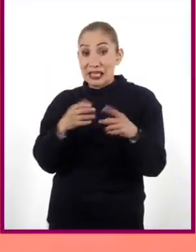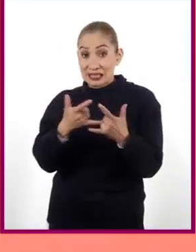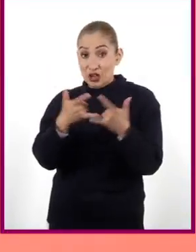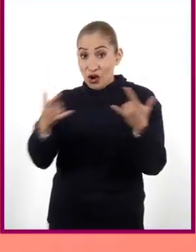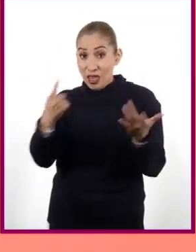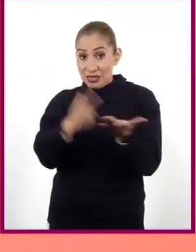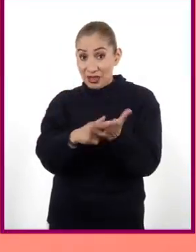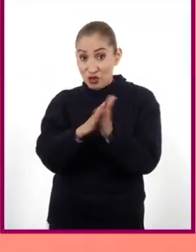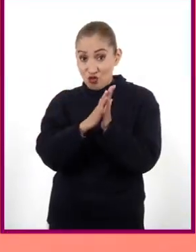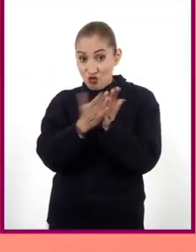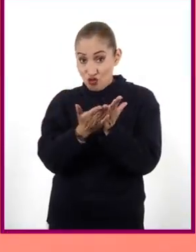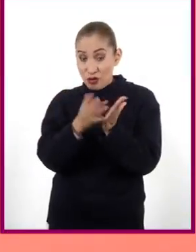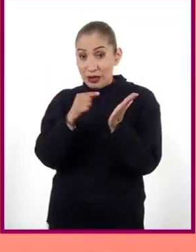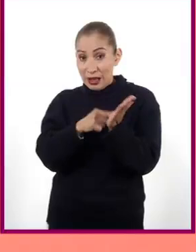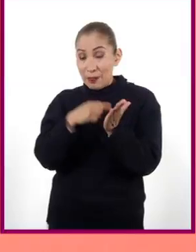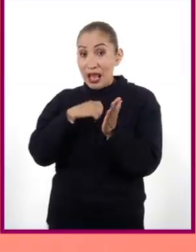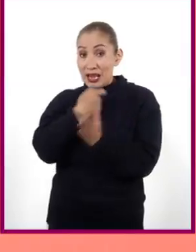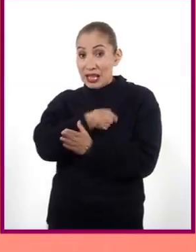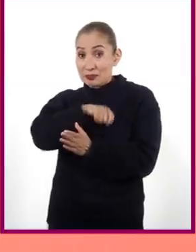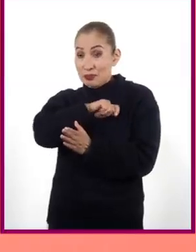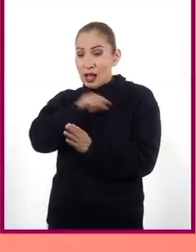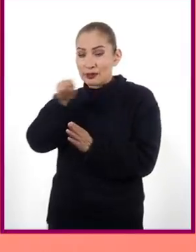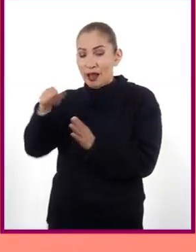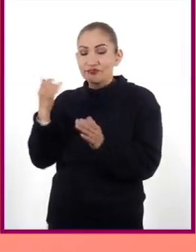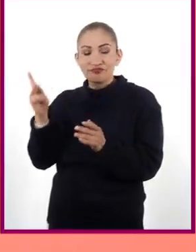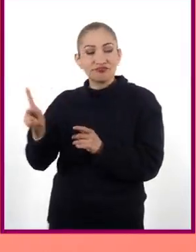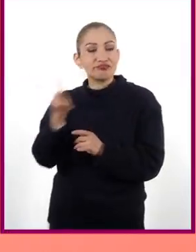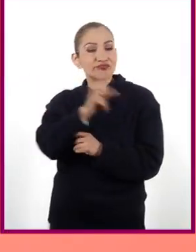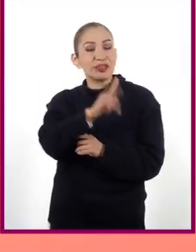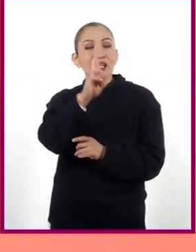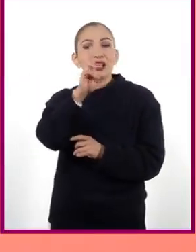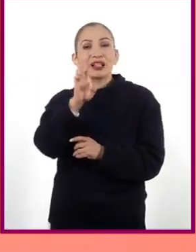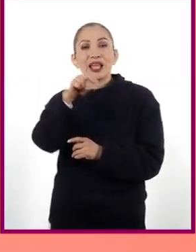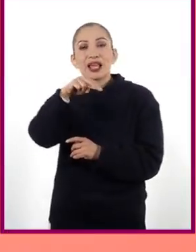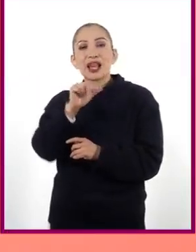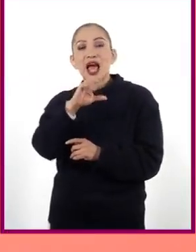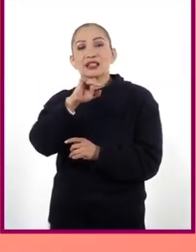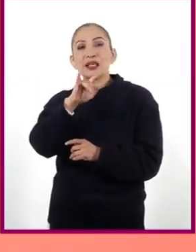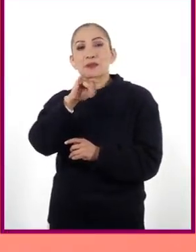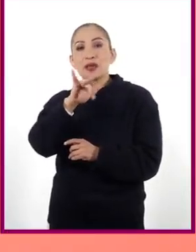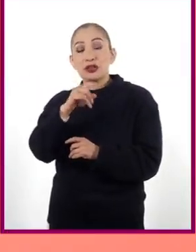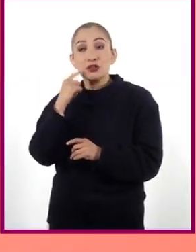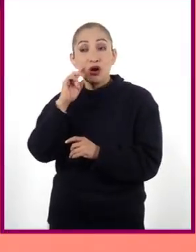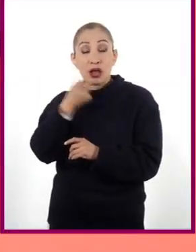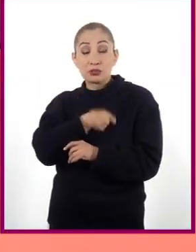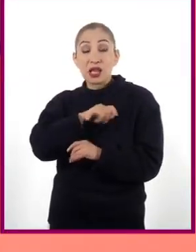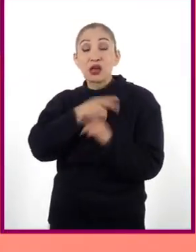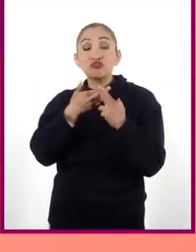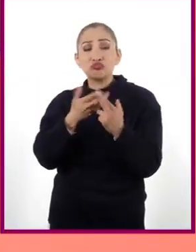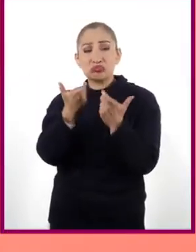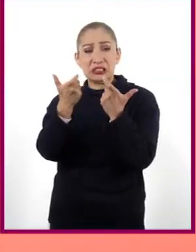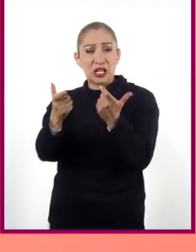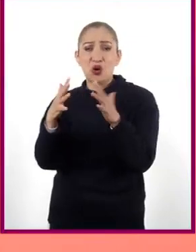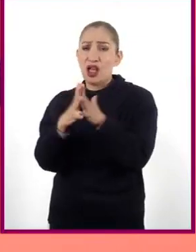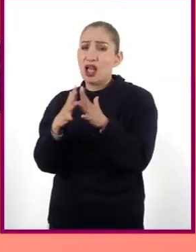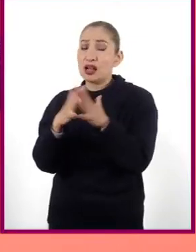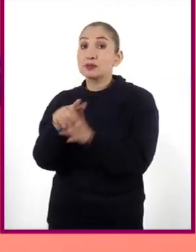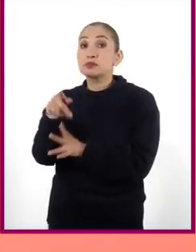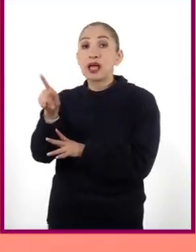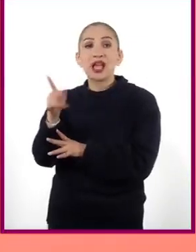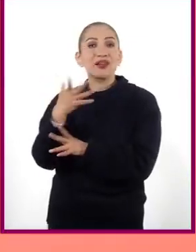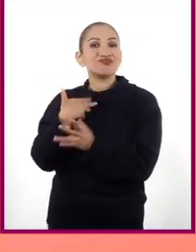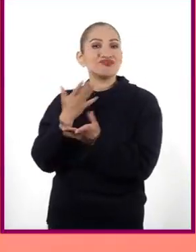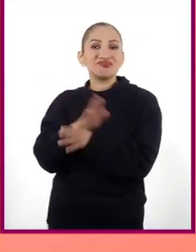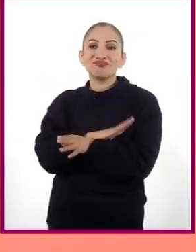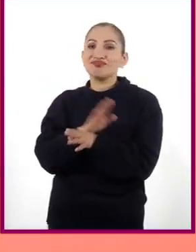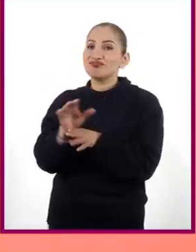de la novela, que se ubica en España, coincide con el Renacimiento. España tenía mucho dinero por las guerras, pero no